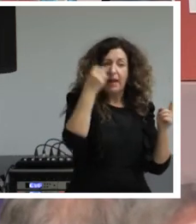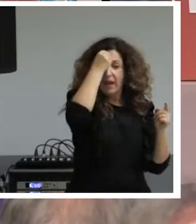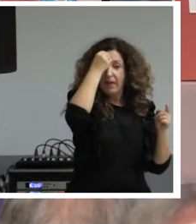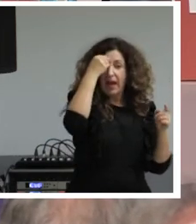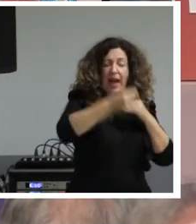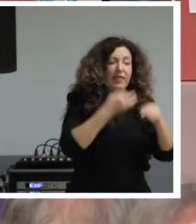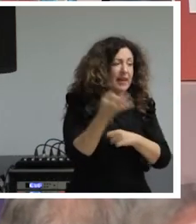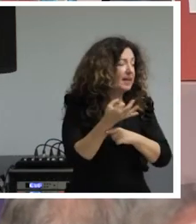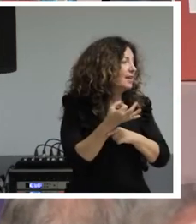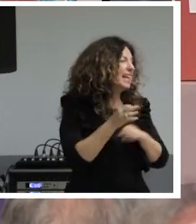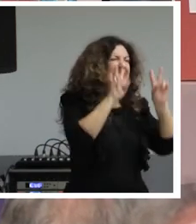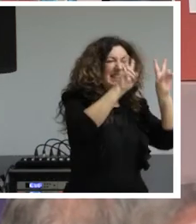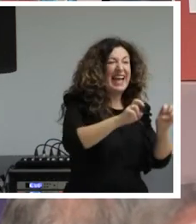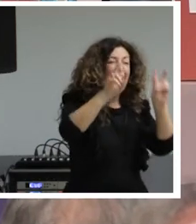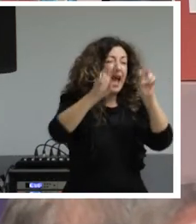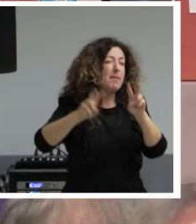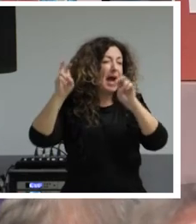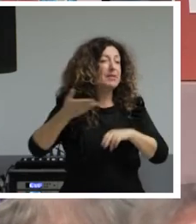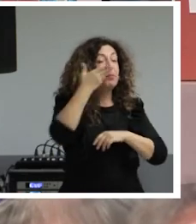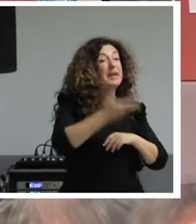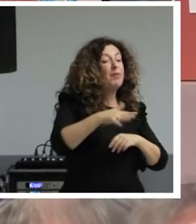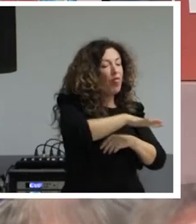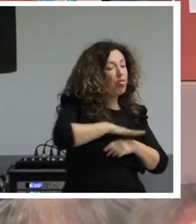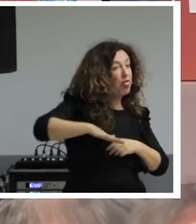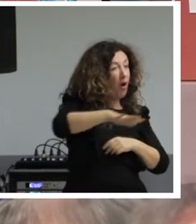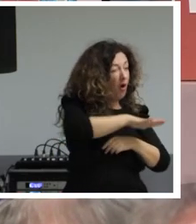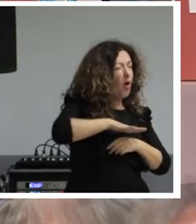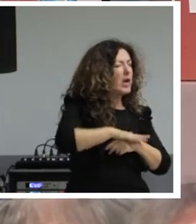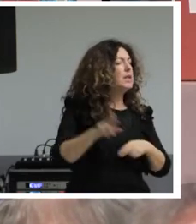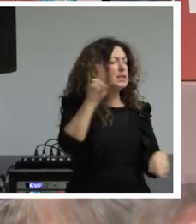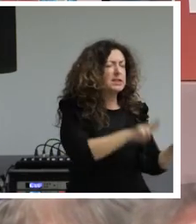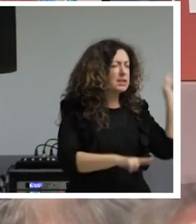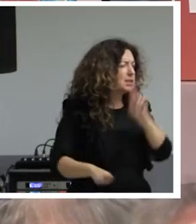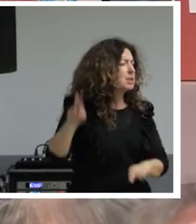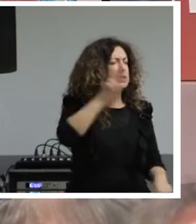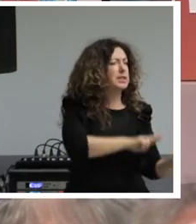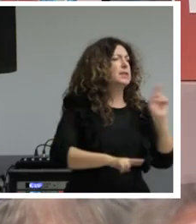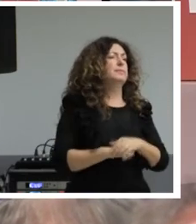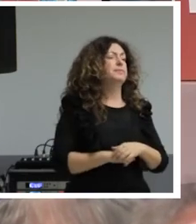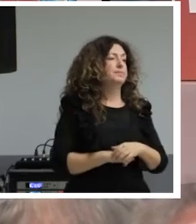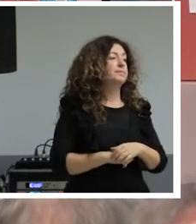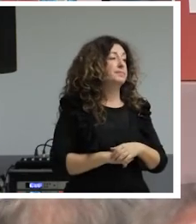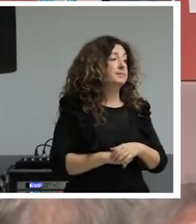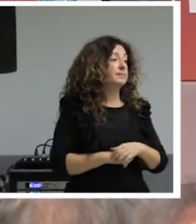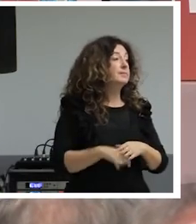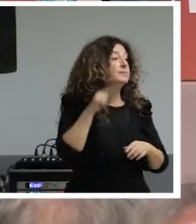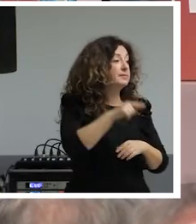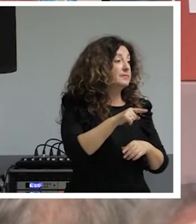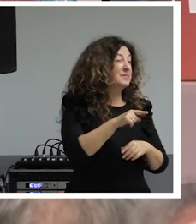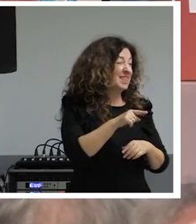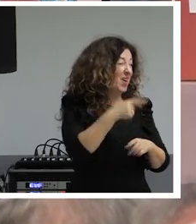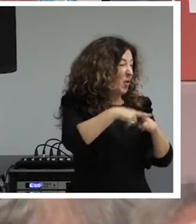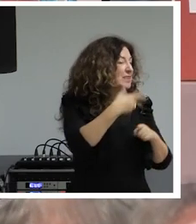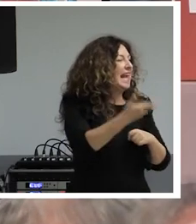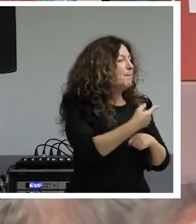pero eso no porque tengas más medios y más locales no te hacen ganar las elecciones municipales Bueno ni las autonómicas ni las elecciones creo que lo que hay que hacer